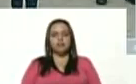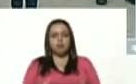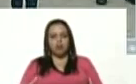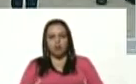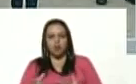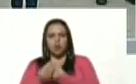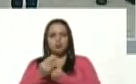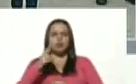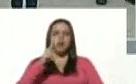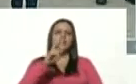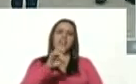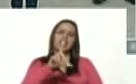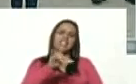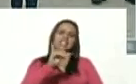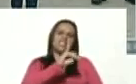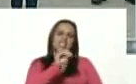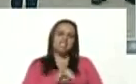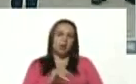nunca de él.